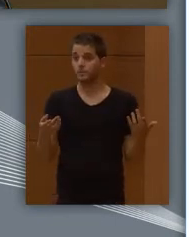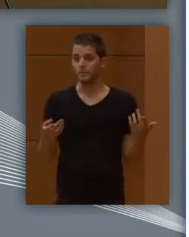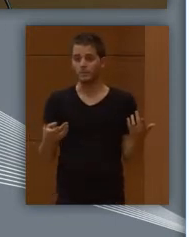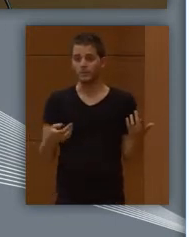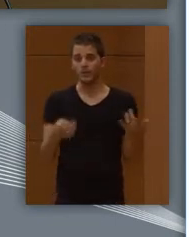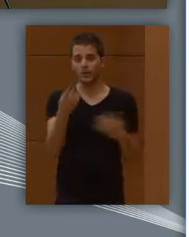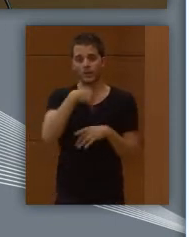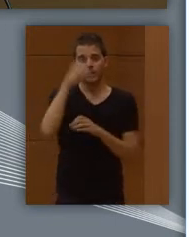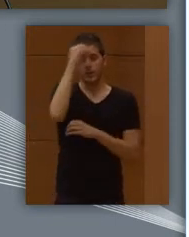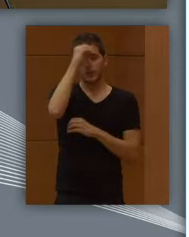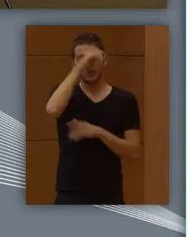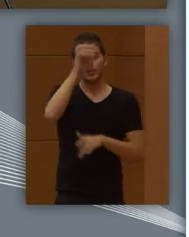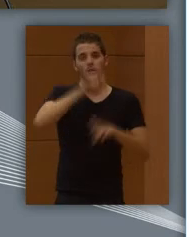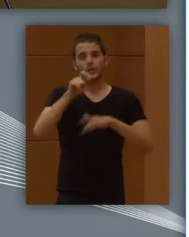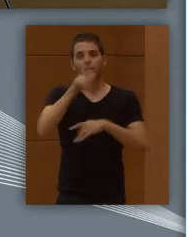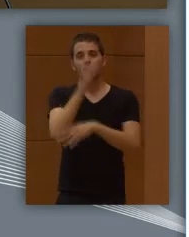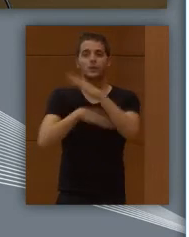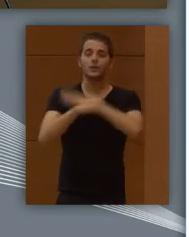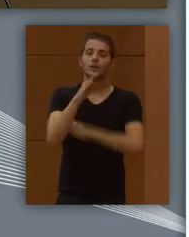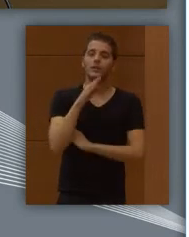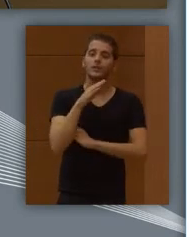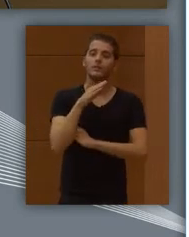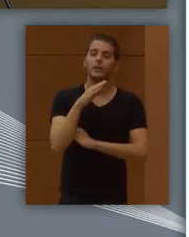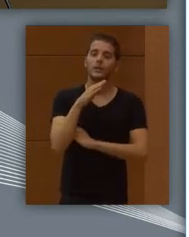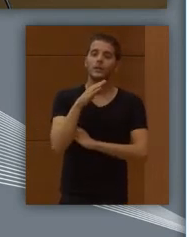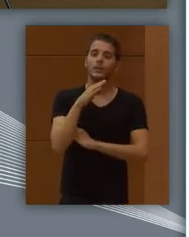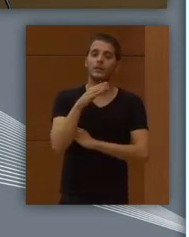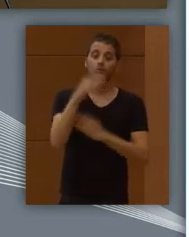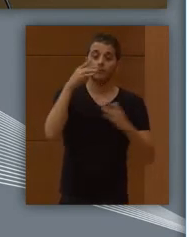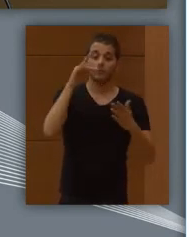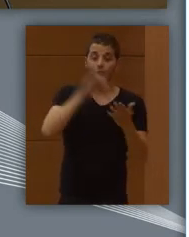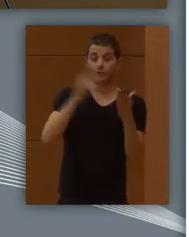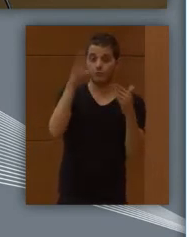con la opinión que nos dan las personas con discapacidad cuando están siendo